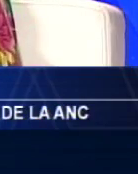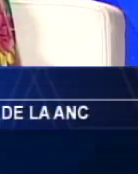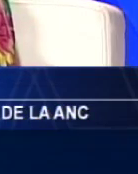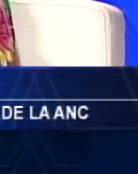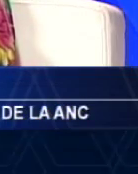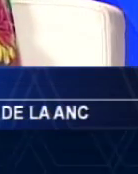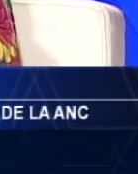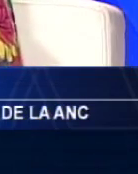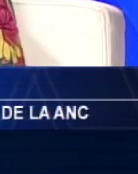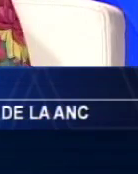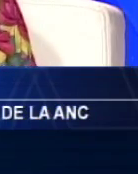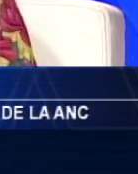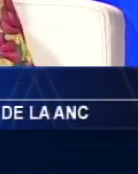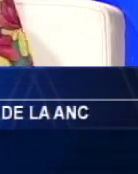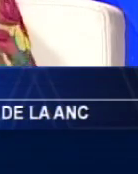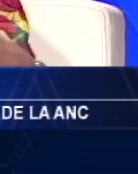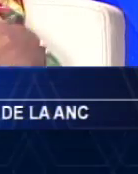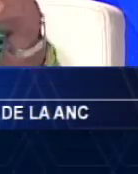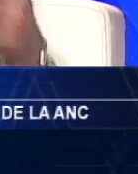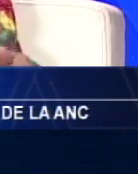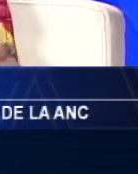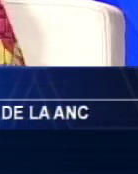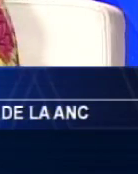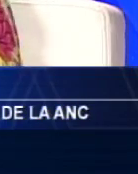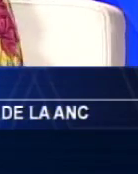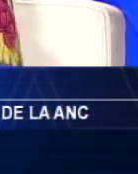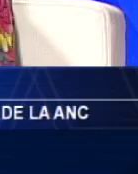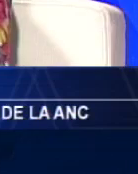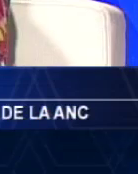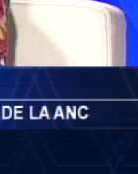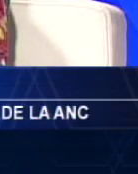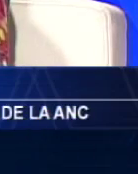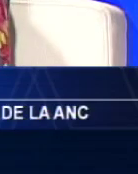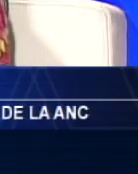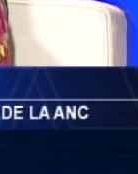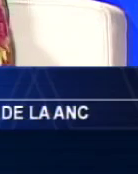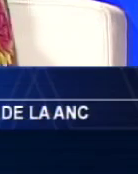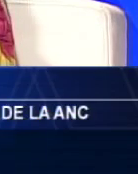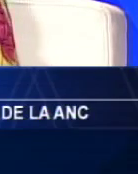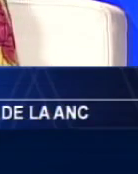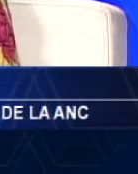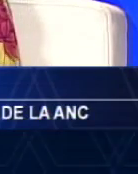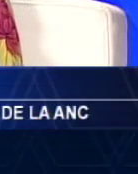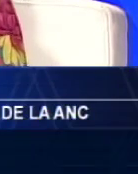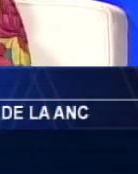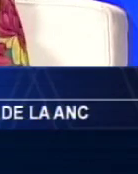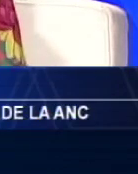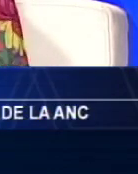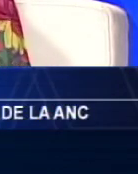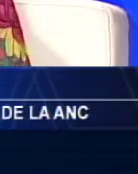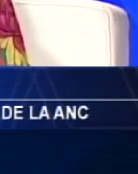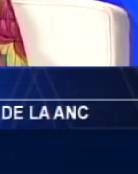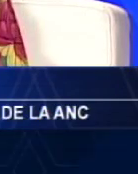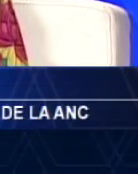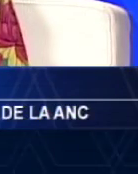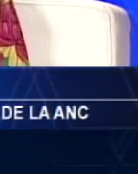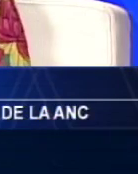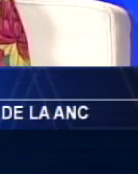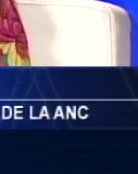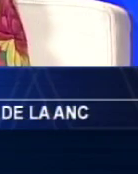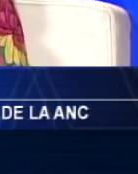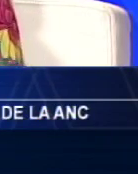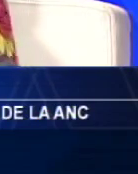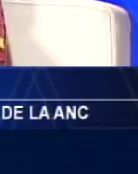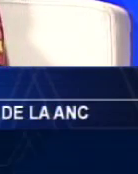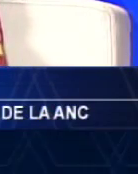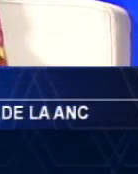del señor Henry Falcón puede ser un salto adelante, quizás para su retirada del proceso, que le hable claro al país, que